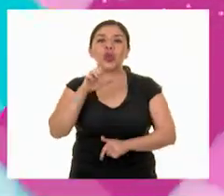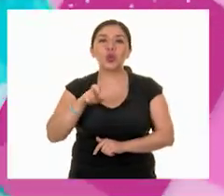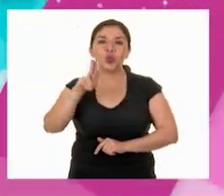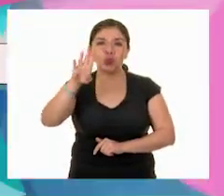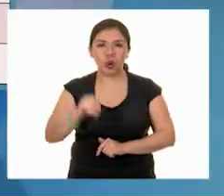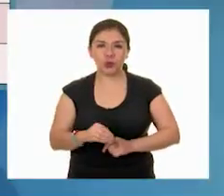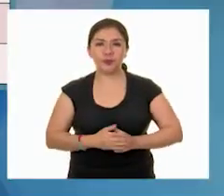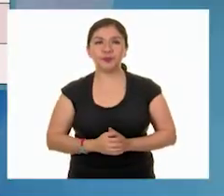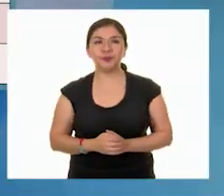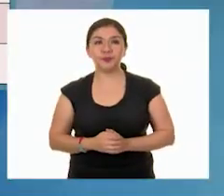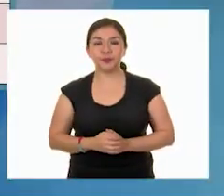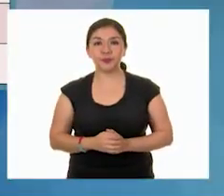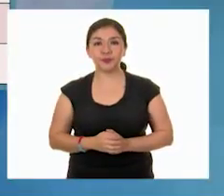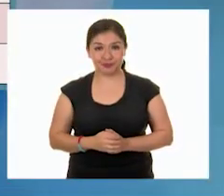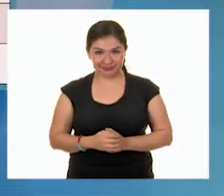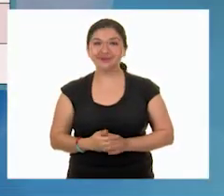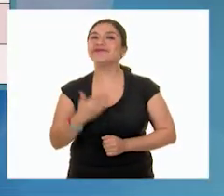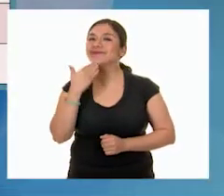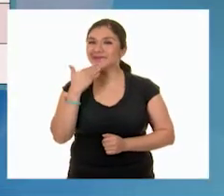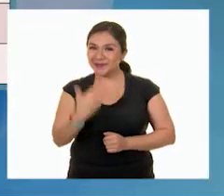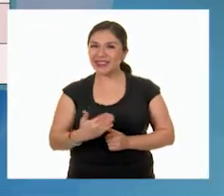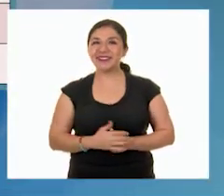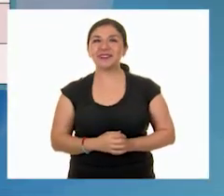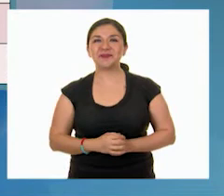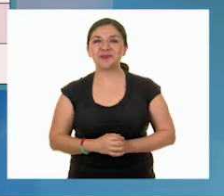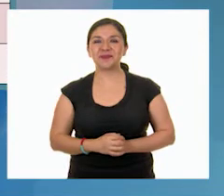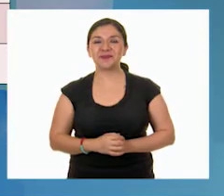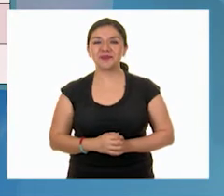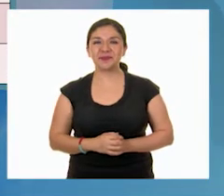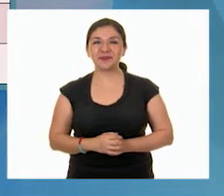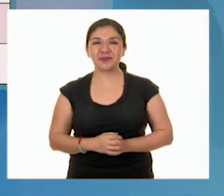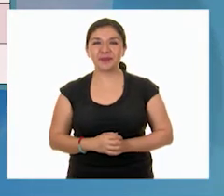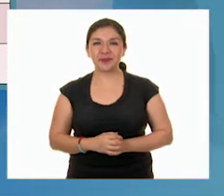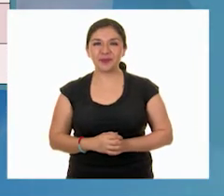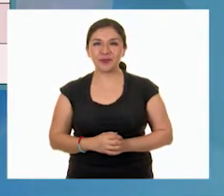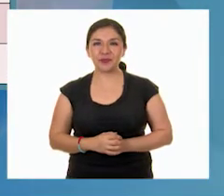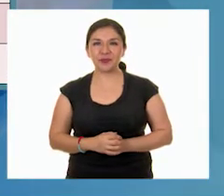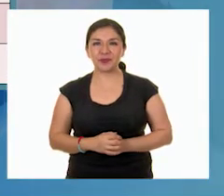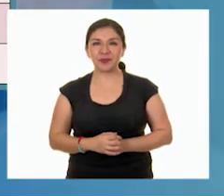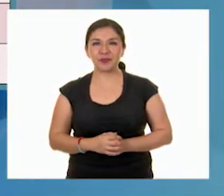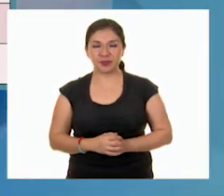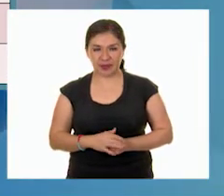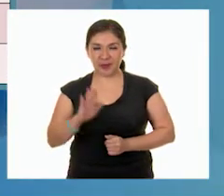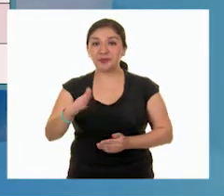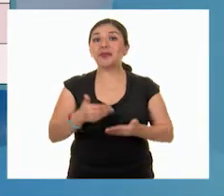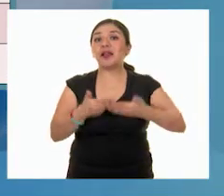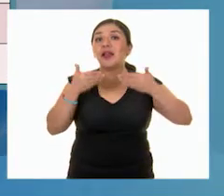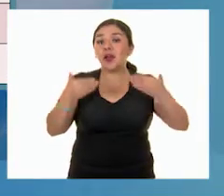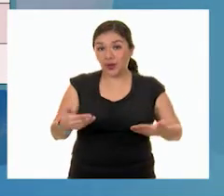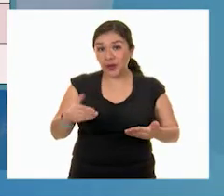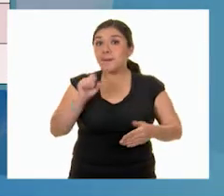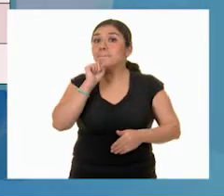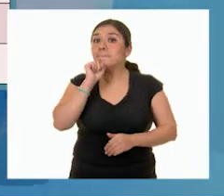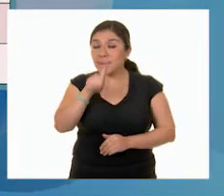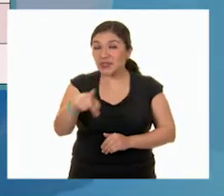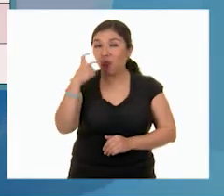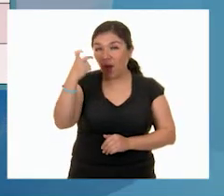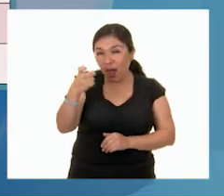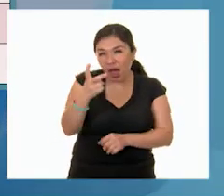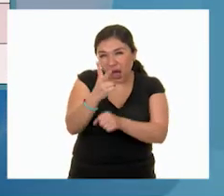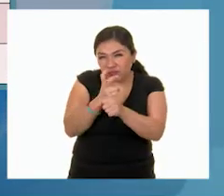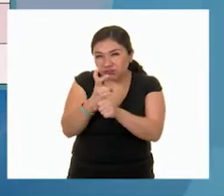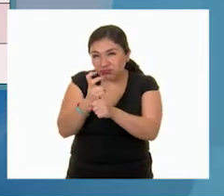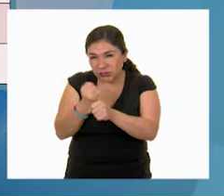cubos. Muy bien. Sí. Ahora, Con base en estos